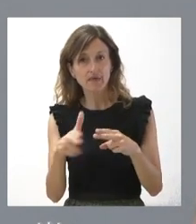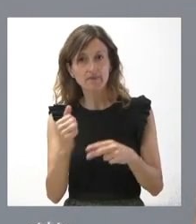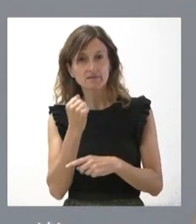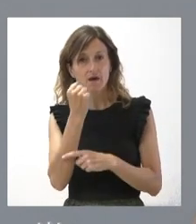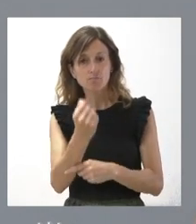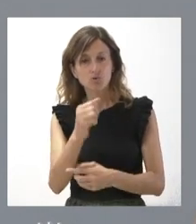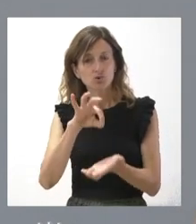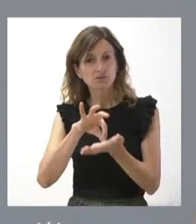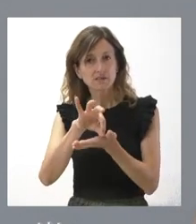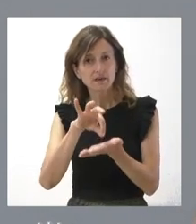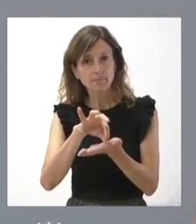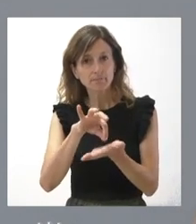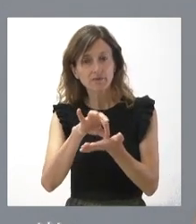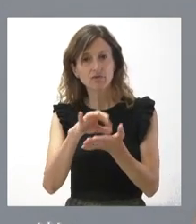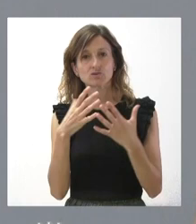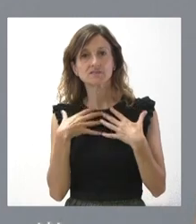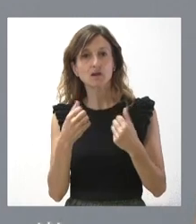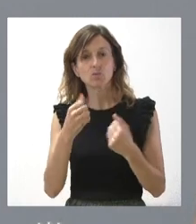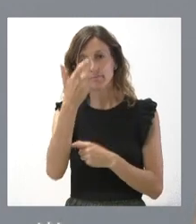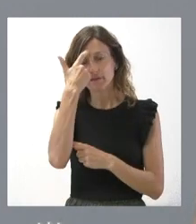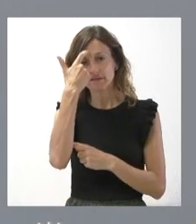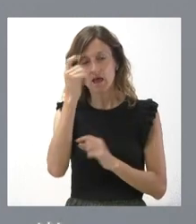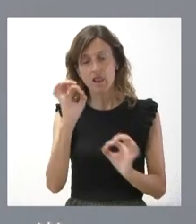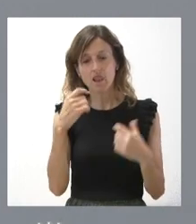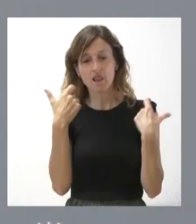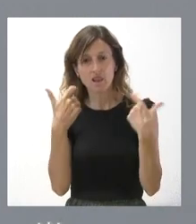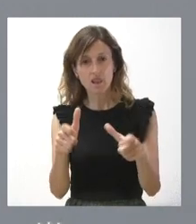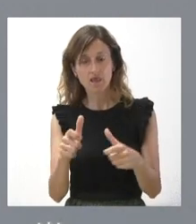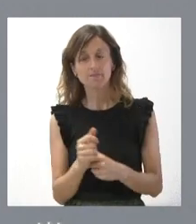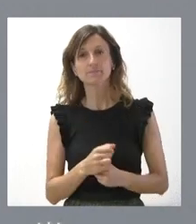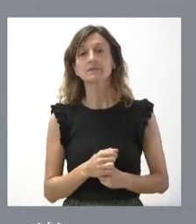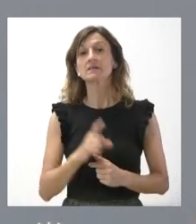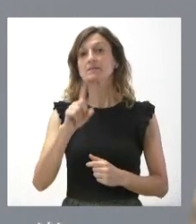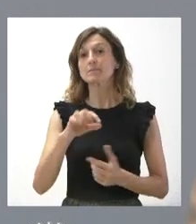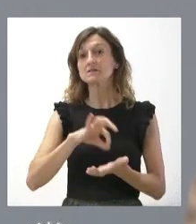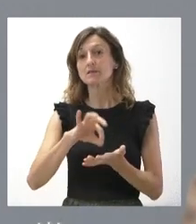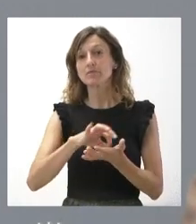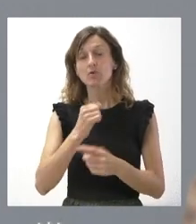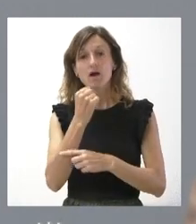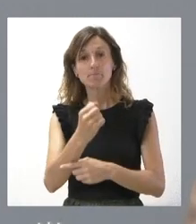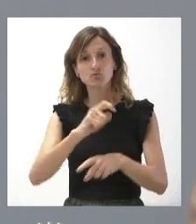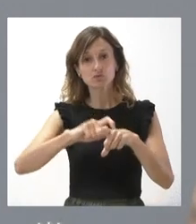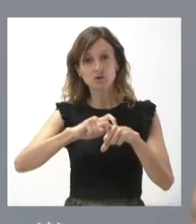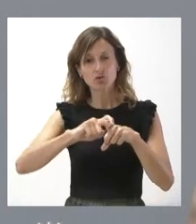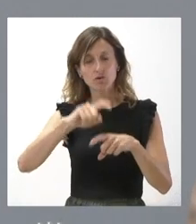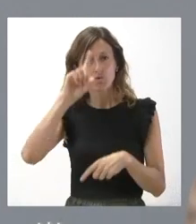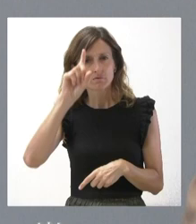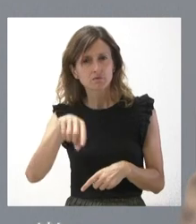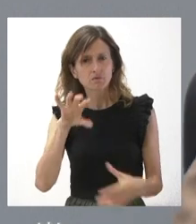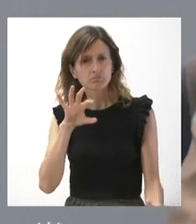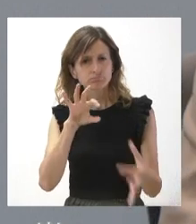los servicios de salud mental, de los servicios de apoyo psicológico, pero también de todo lo que tiene